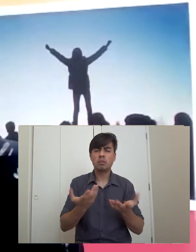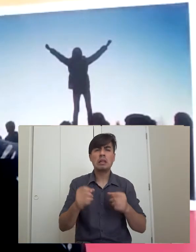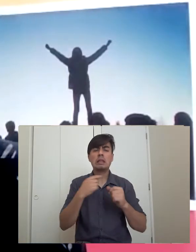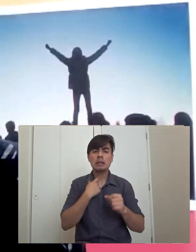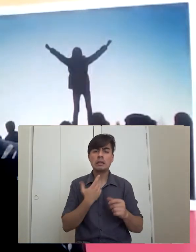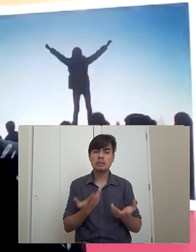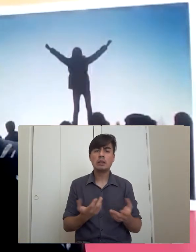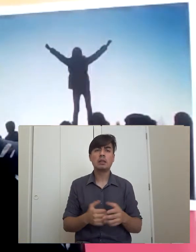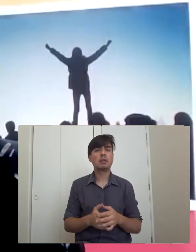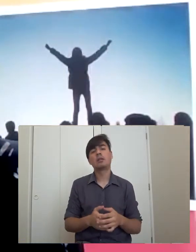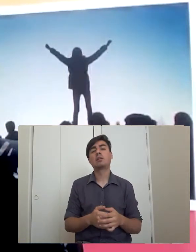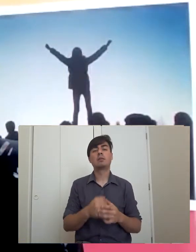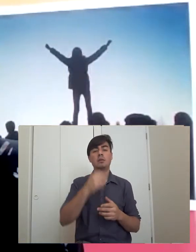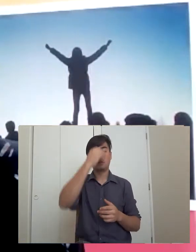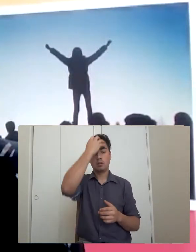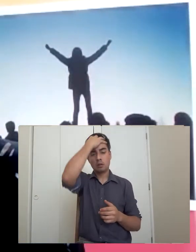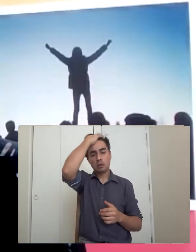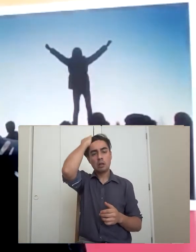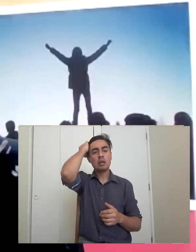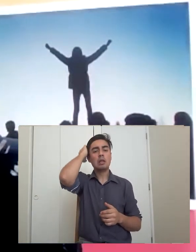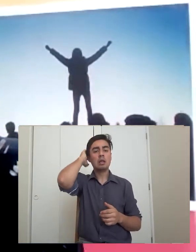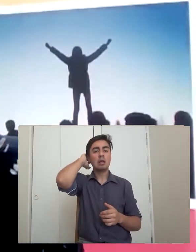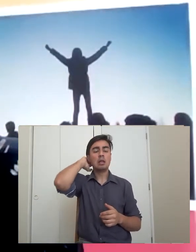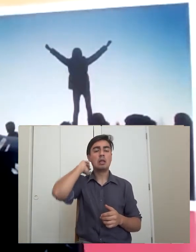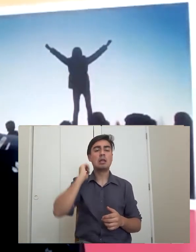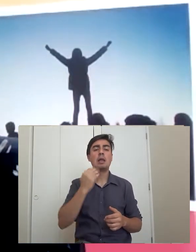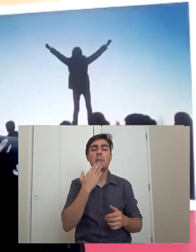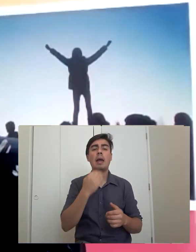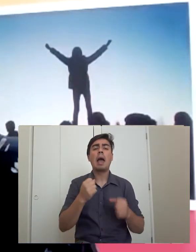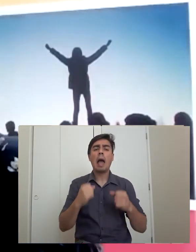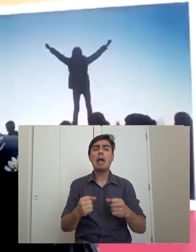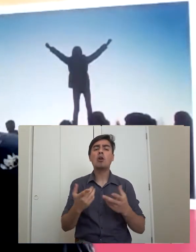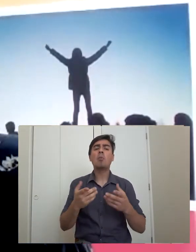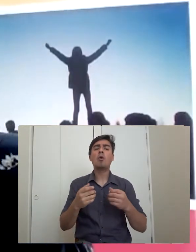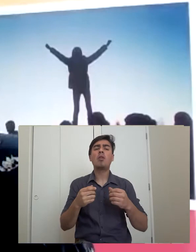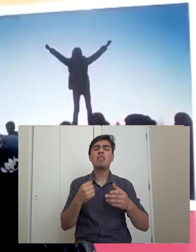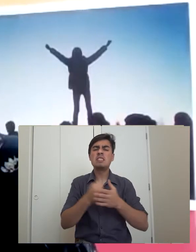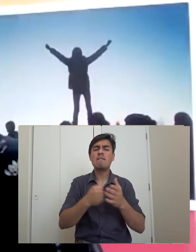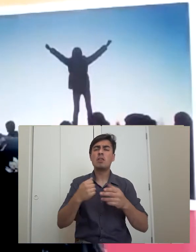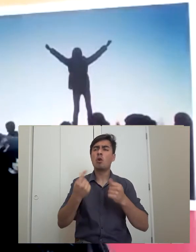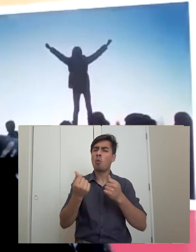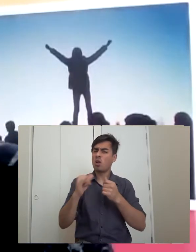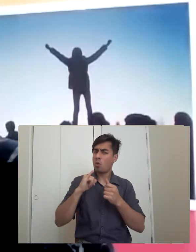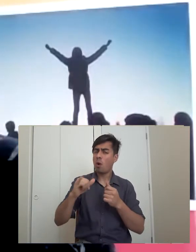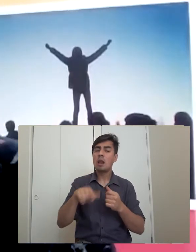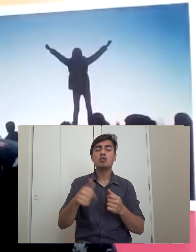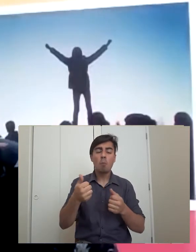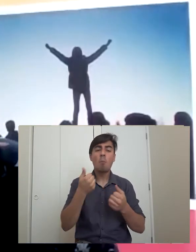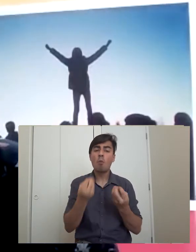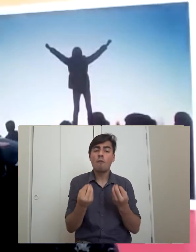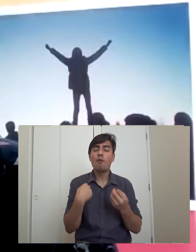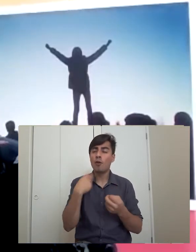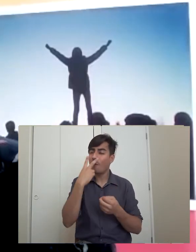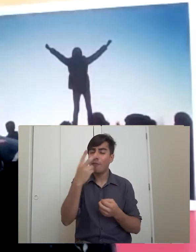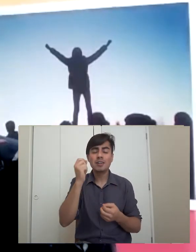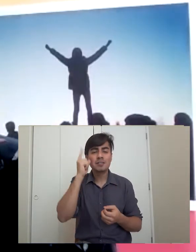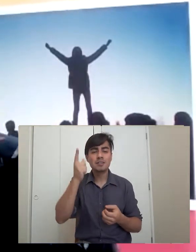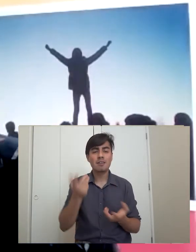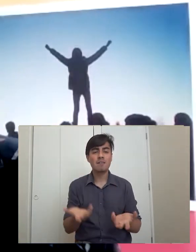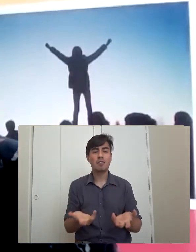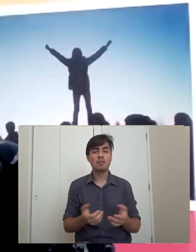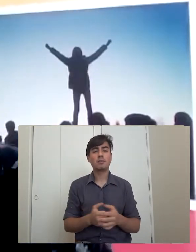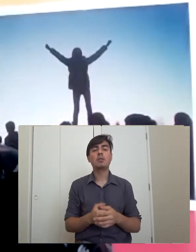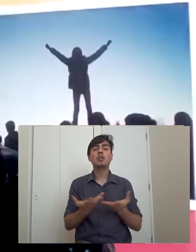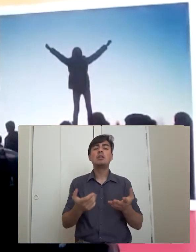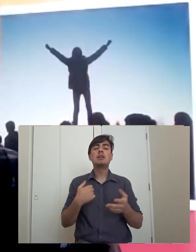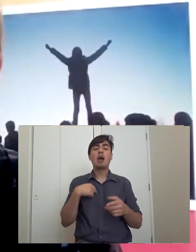y que tienen algunos desafíos similares, y eso es muy bueno verlo. Y vamos a hablar